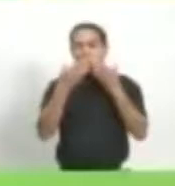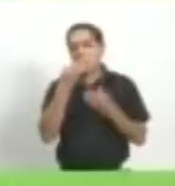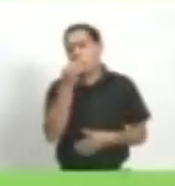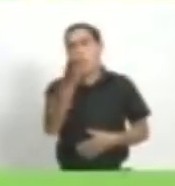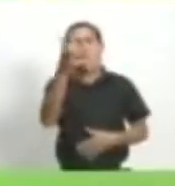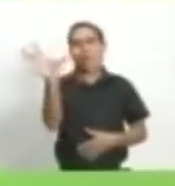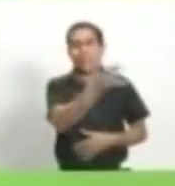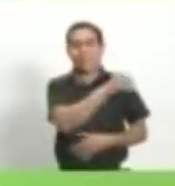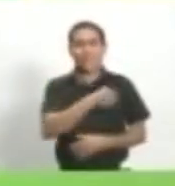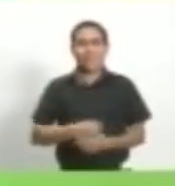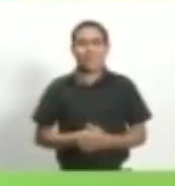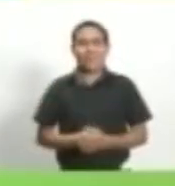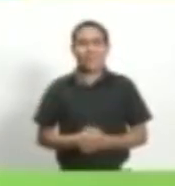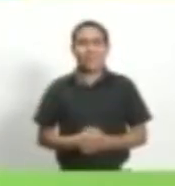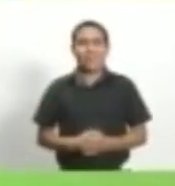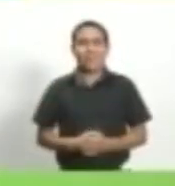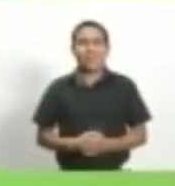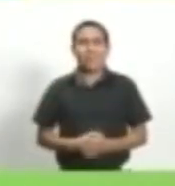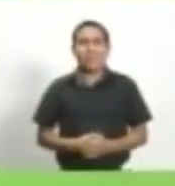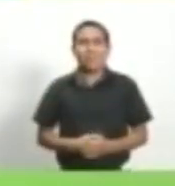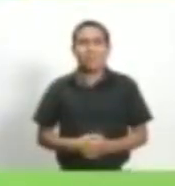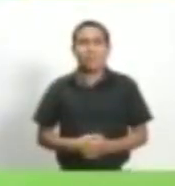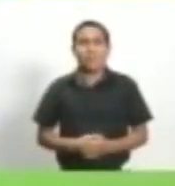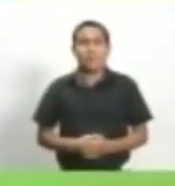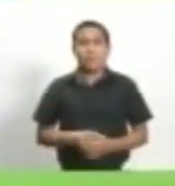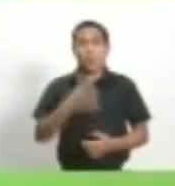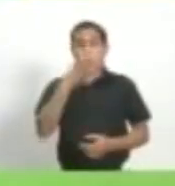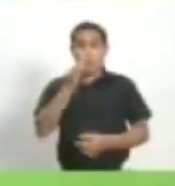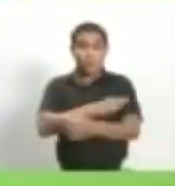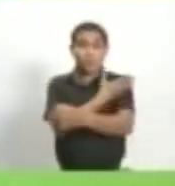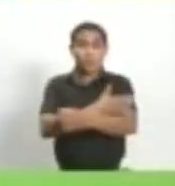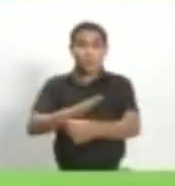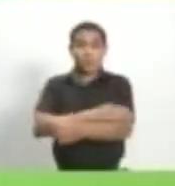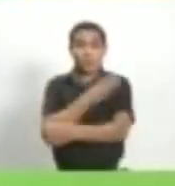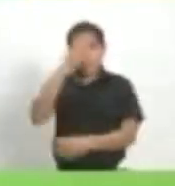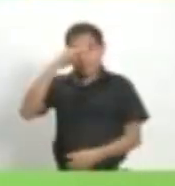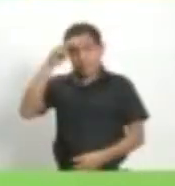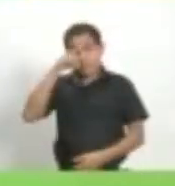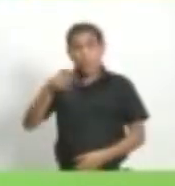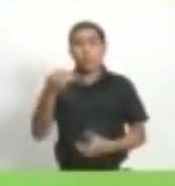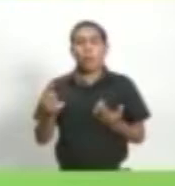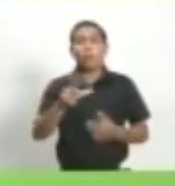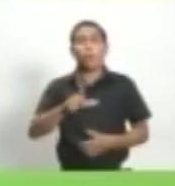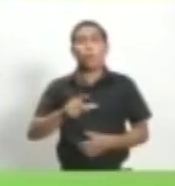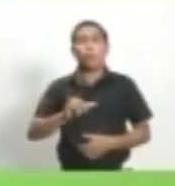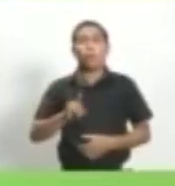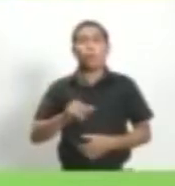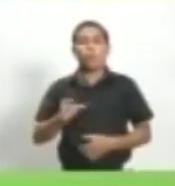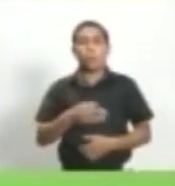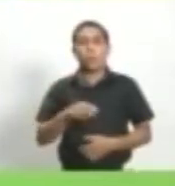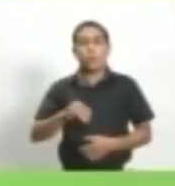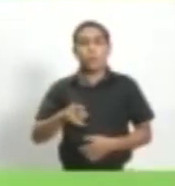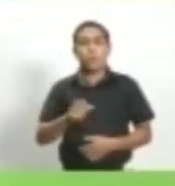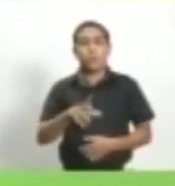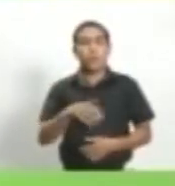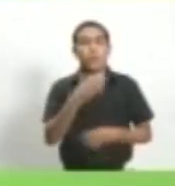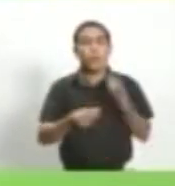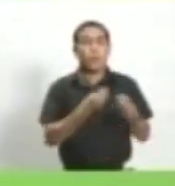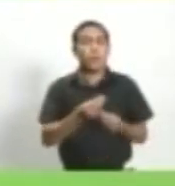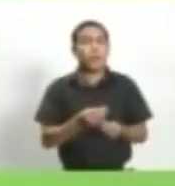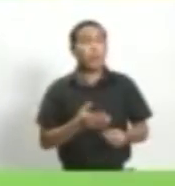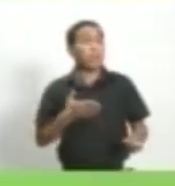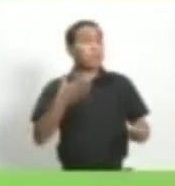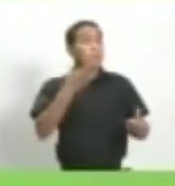un beso enorme. El cantante mexicano Luis Miguel fue detenido por no asistir a las audiencias de la demanda puesta por su